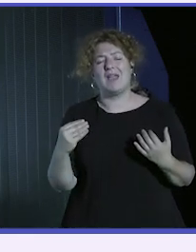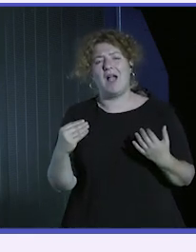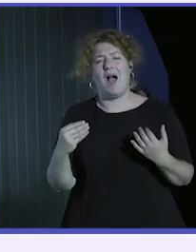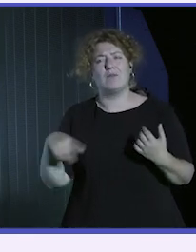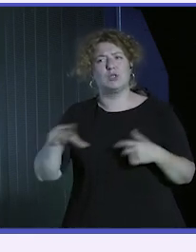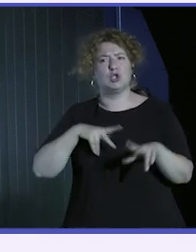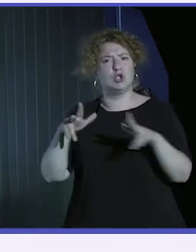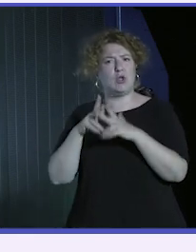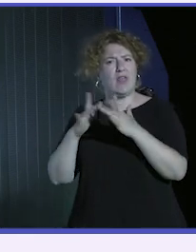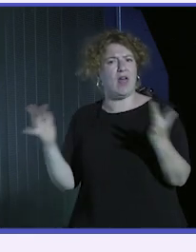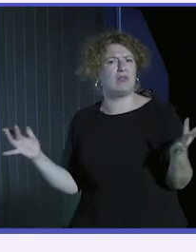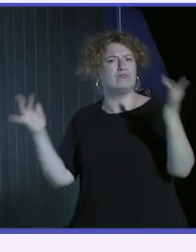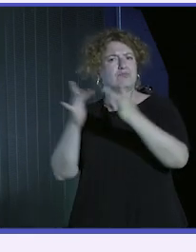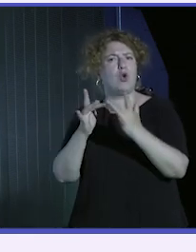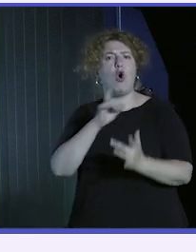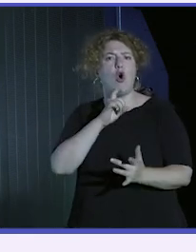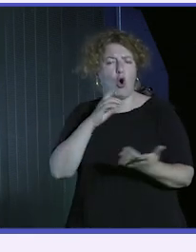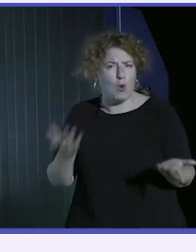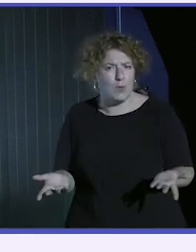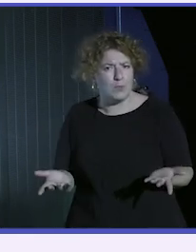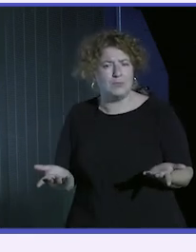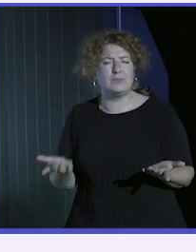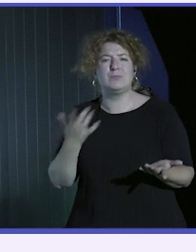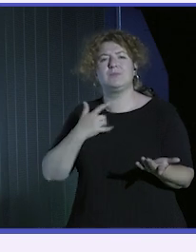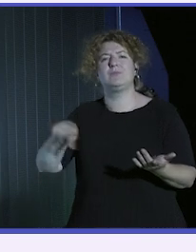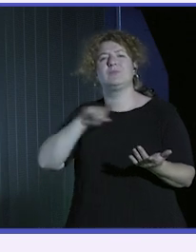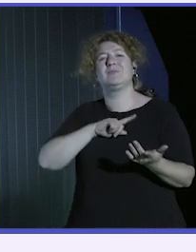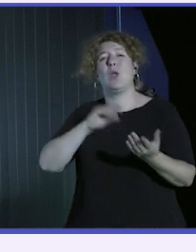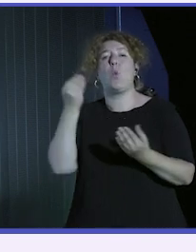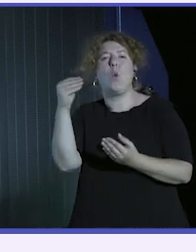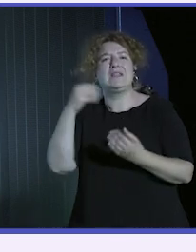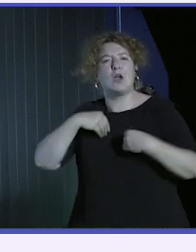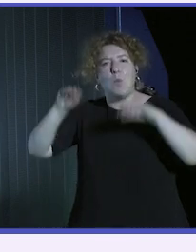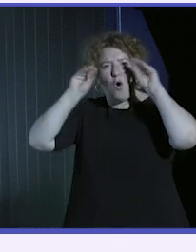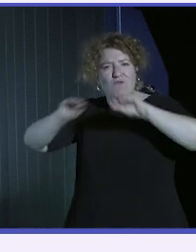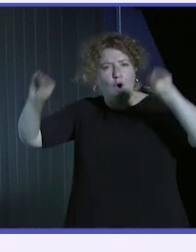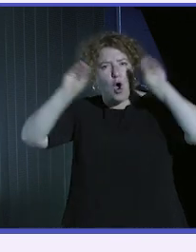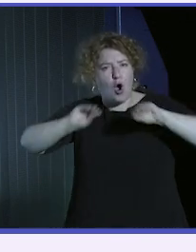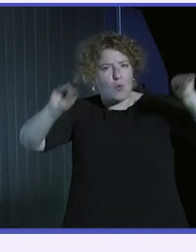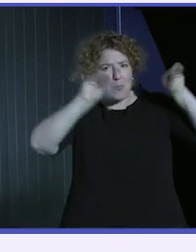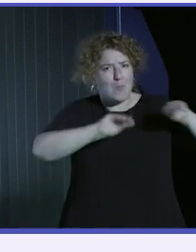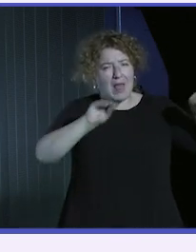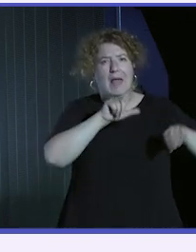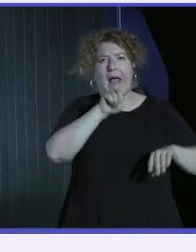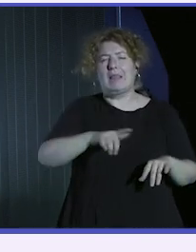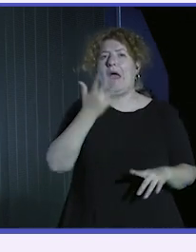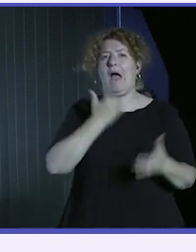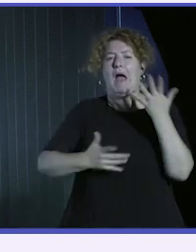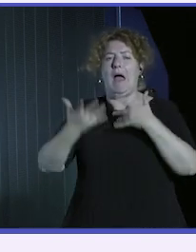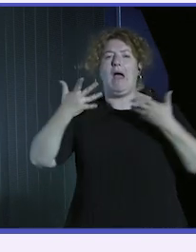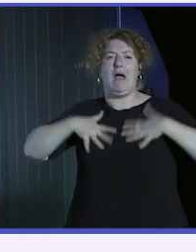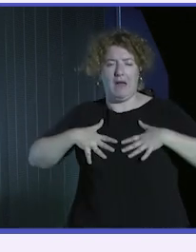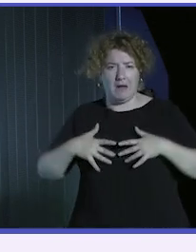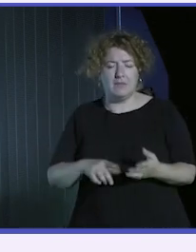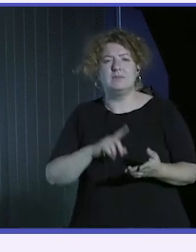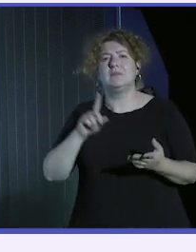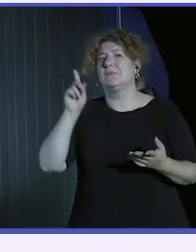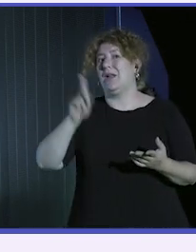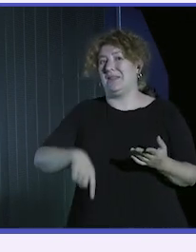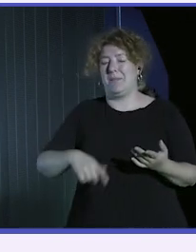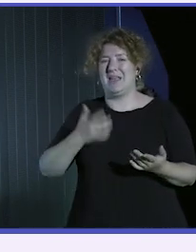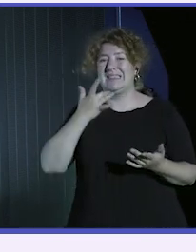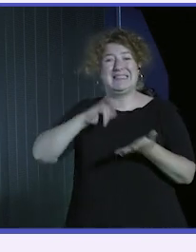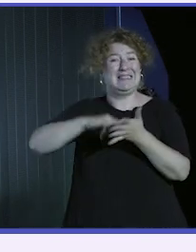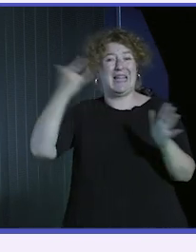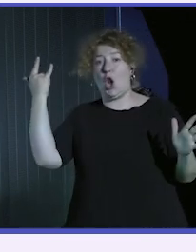a la sociedad a través de generar redes de alfabetización cuántica, pero también, y muy importante, a través del acceso a la mayor red